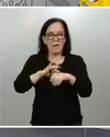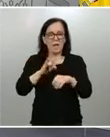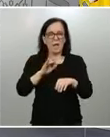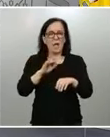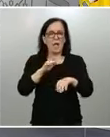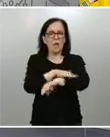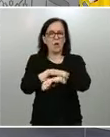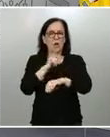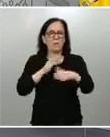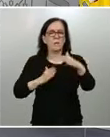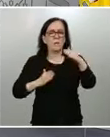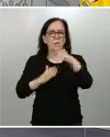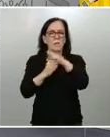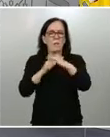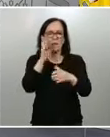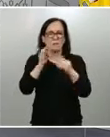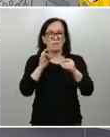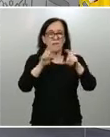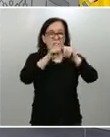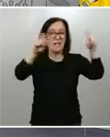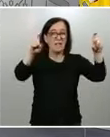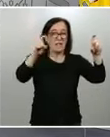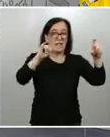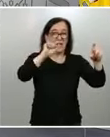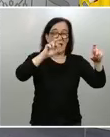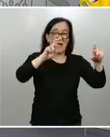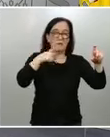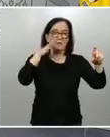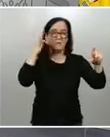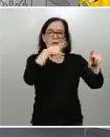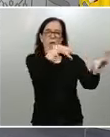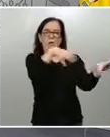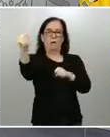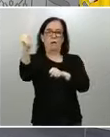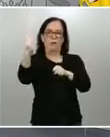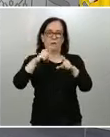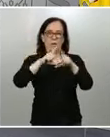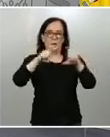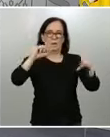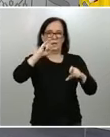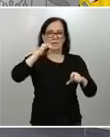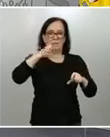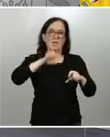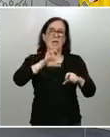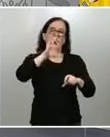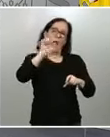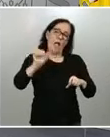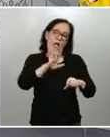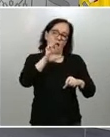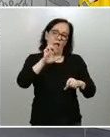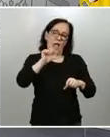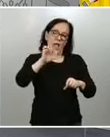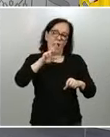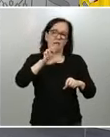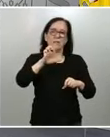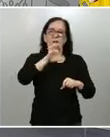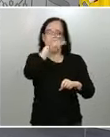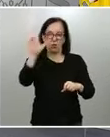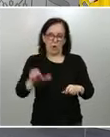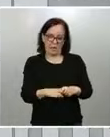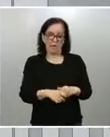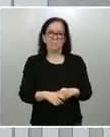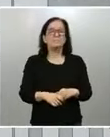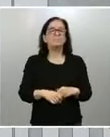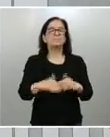por parte de air france para intentar arrebatarle a iberia en europa gracias rubén por